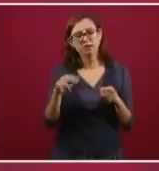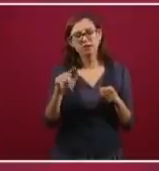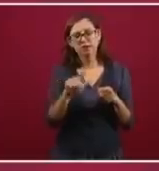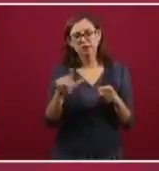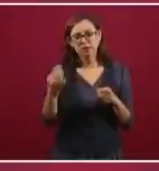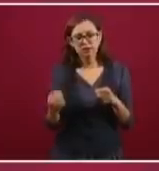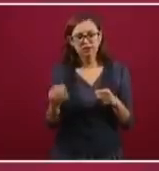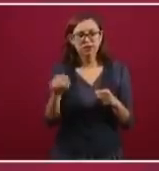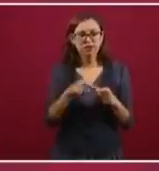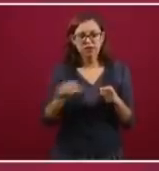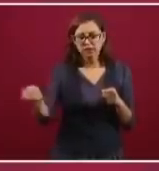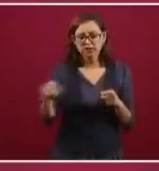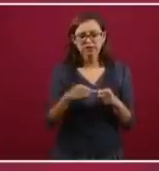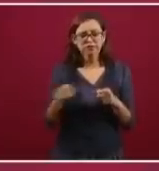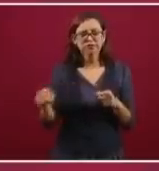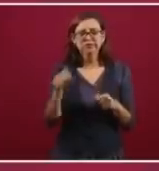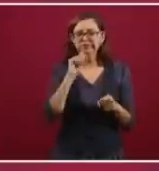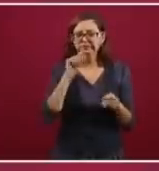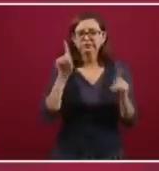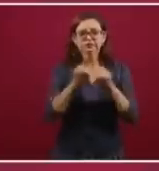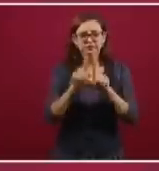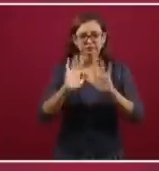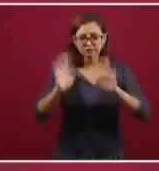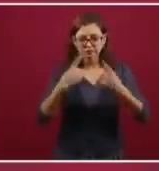resolvimos también.